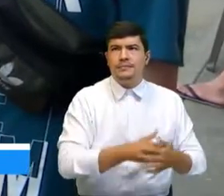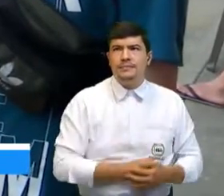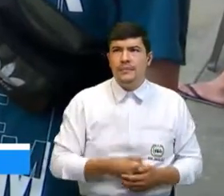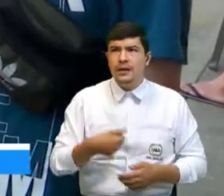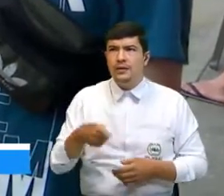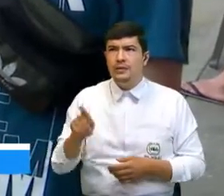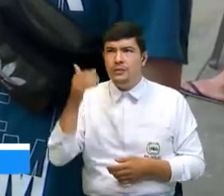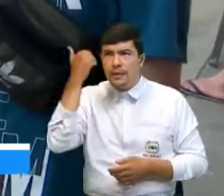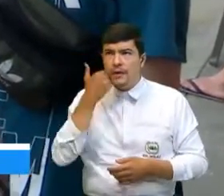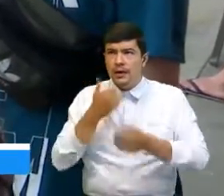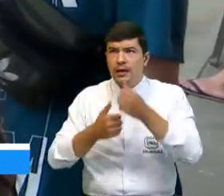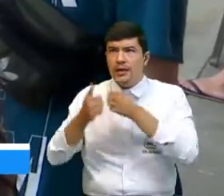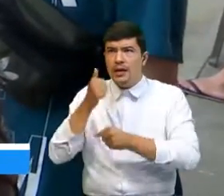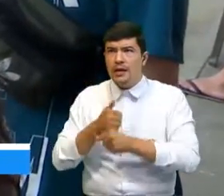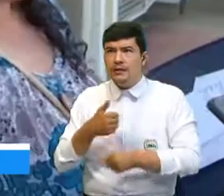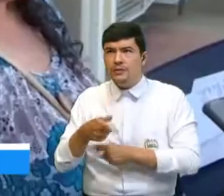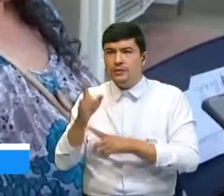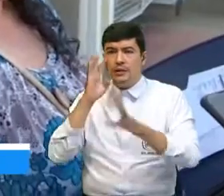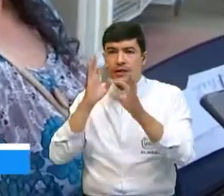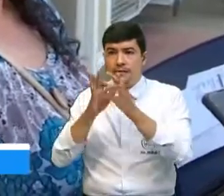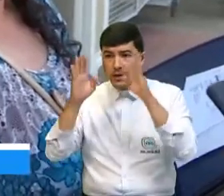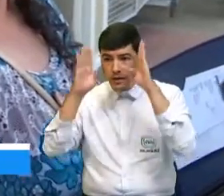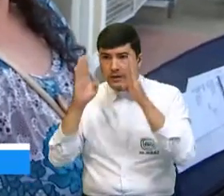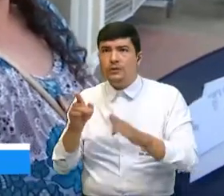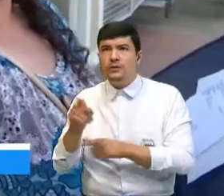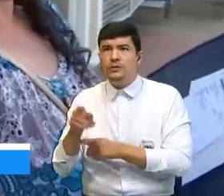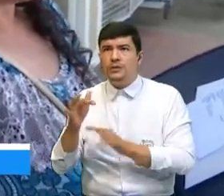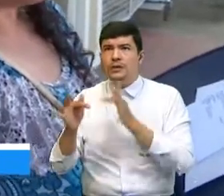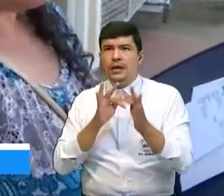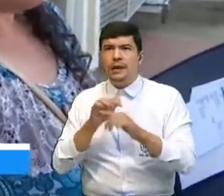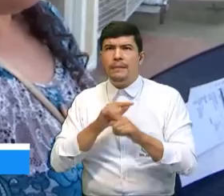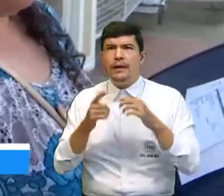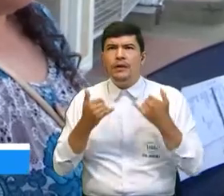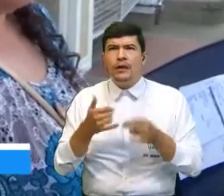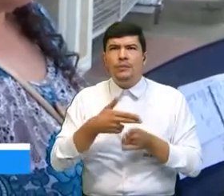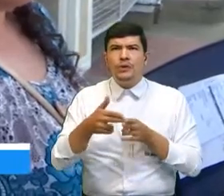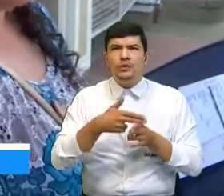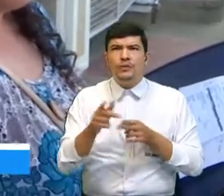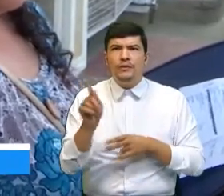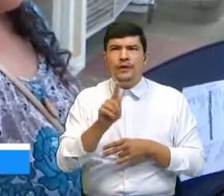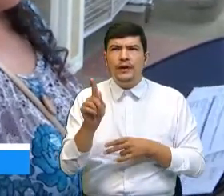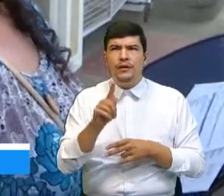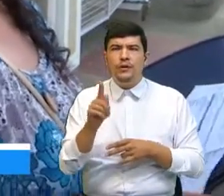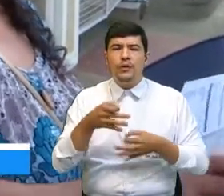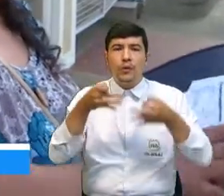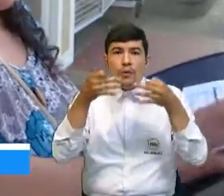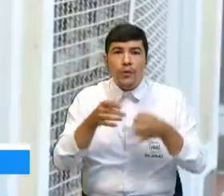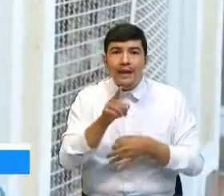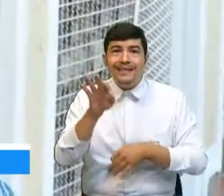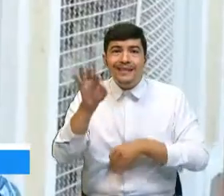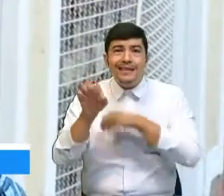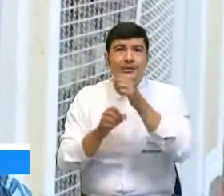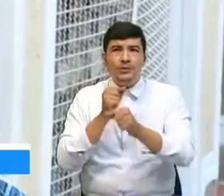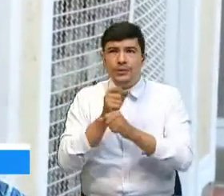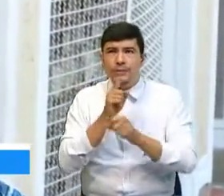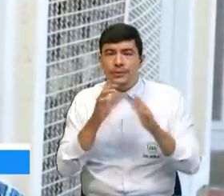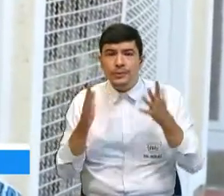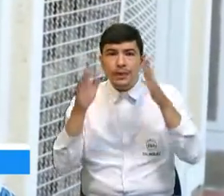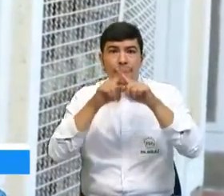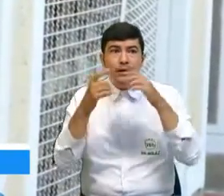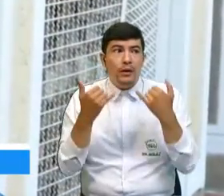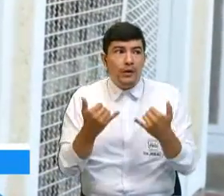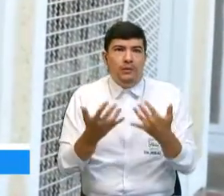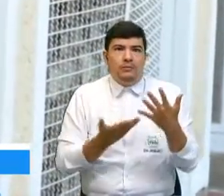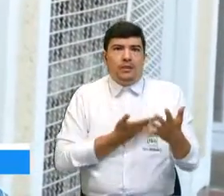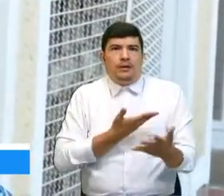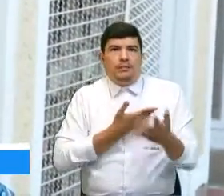de edad tienen prioridad en sus tratamientos, pero John Jairo Gómez cumple 18 años en febrero y esto genera zozobra por saber qué pasará